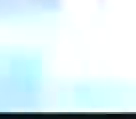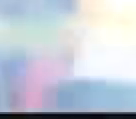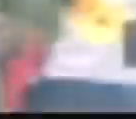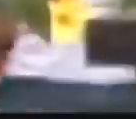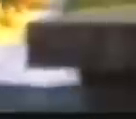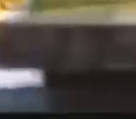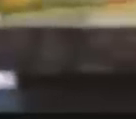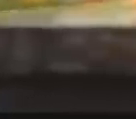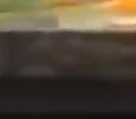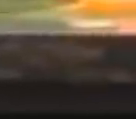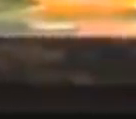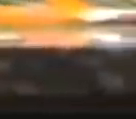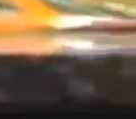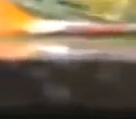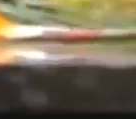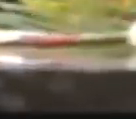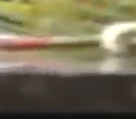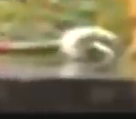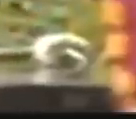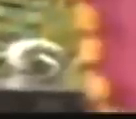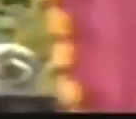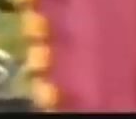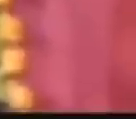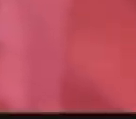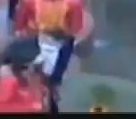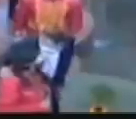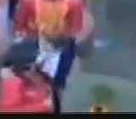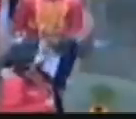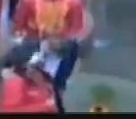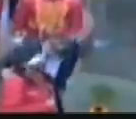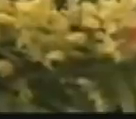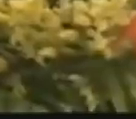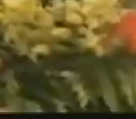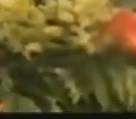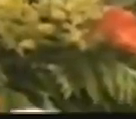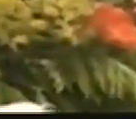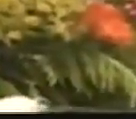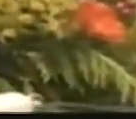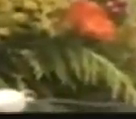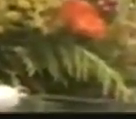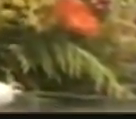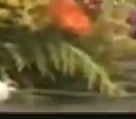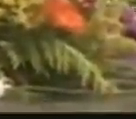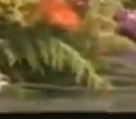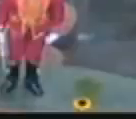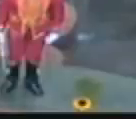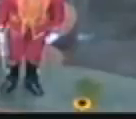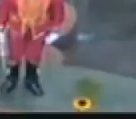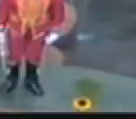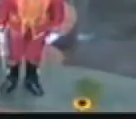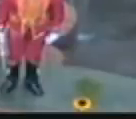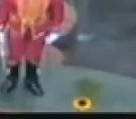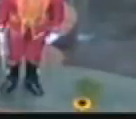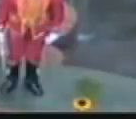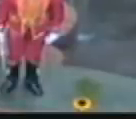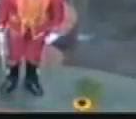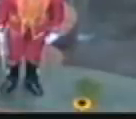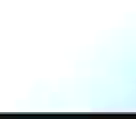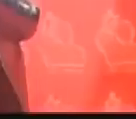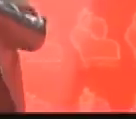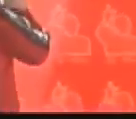Después, su espíritu rebelde y amoroso continúa presente. Su ejemplo es guía de la revolución